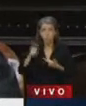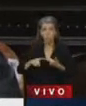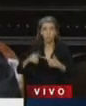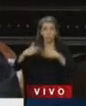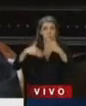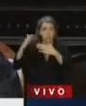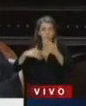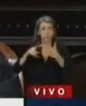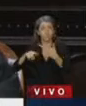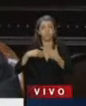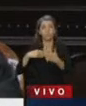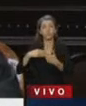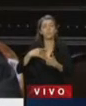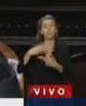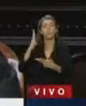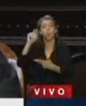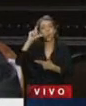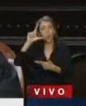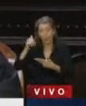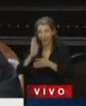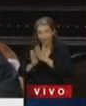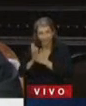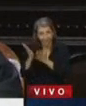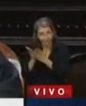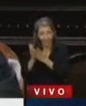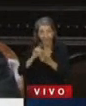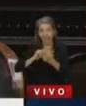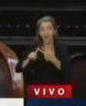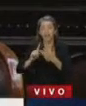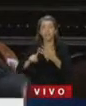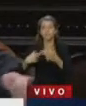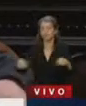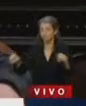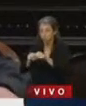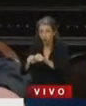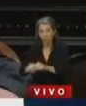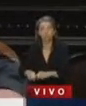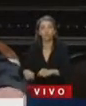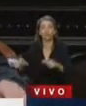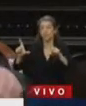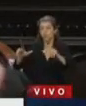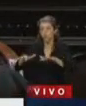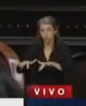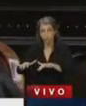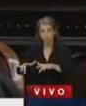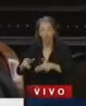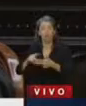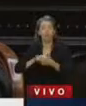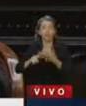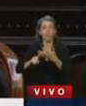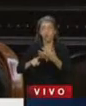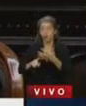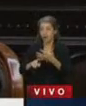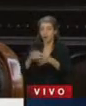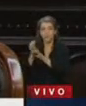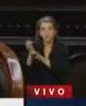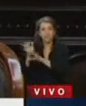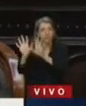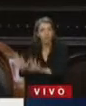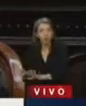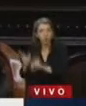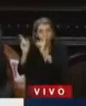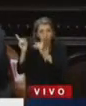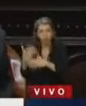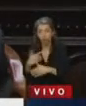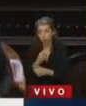la presión impositiva, ¿no te parece que acá, con algunos subterfugios, se está aumentando la presión impositiva